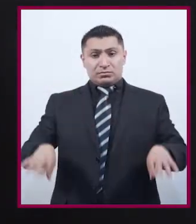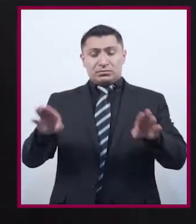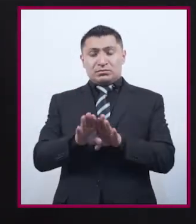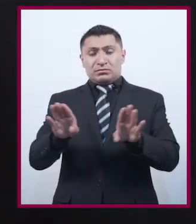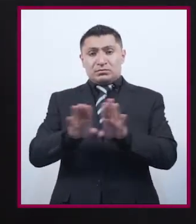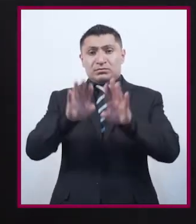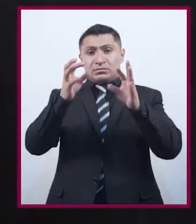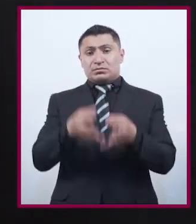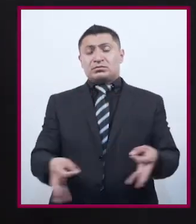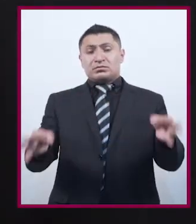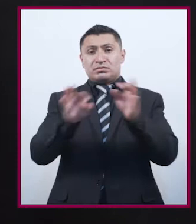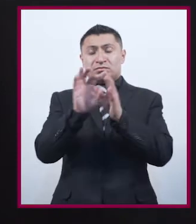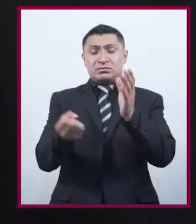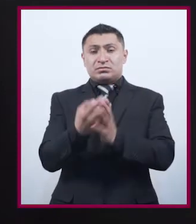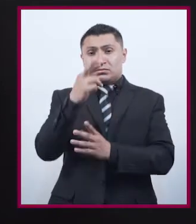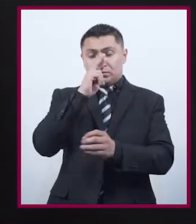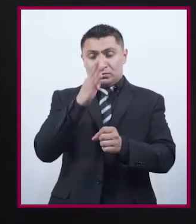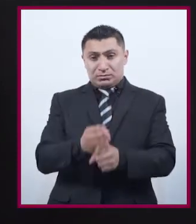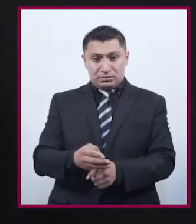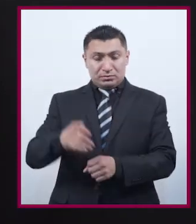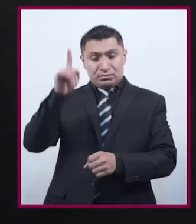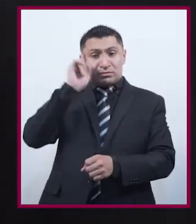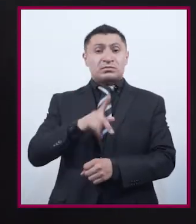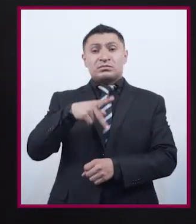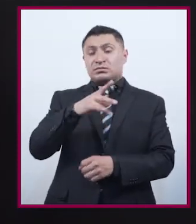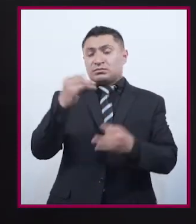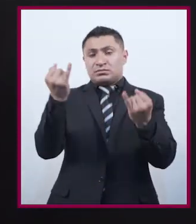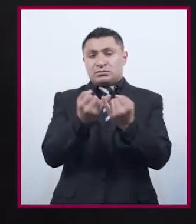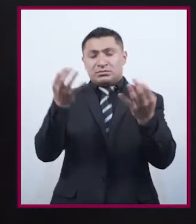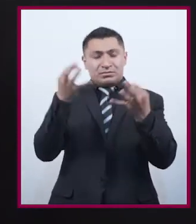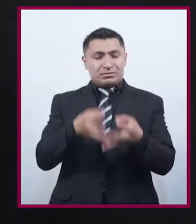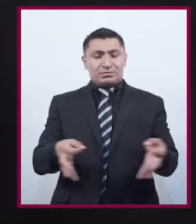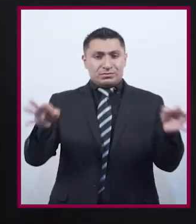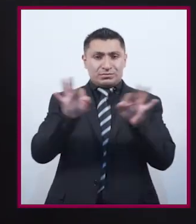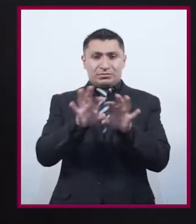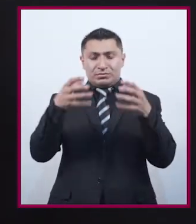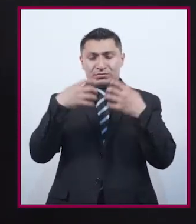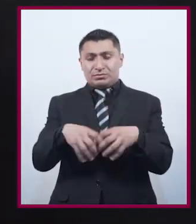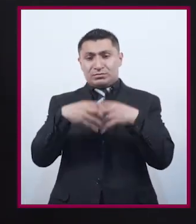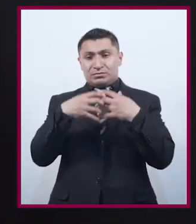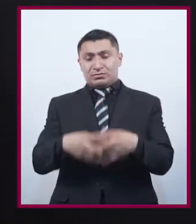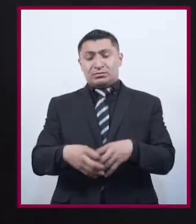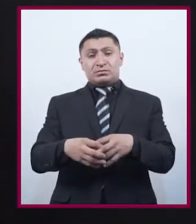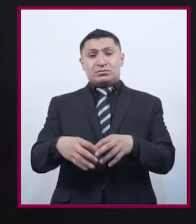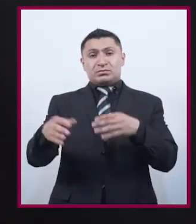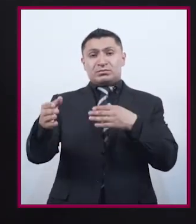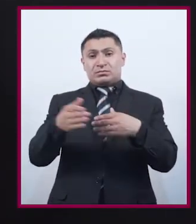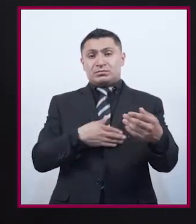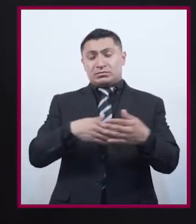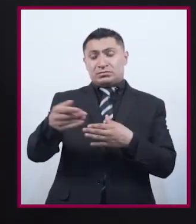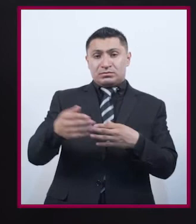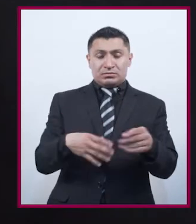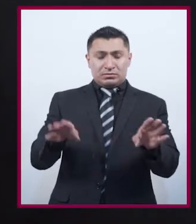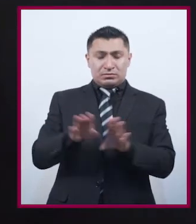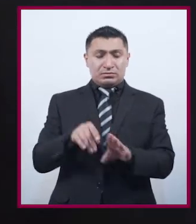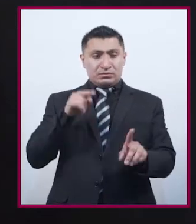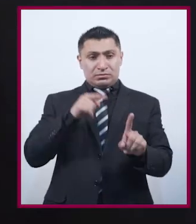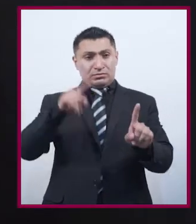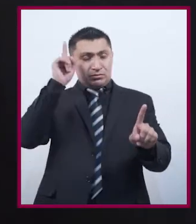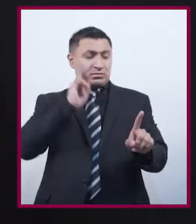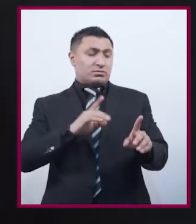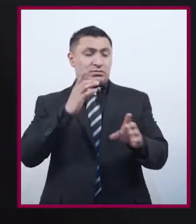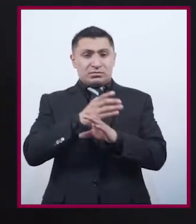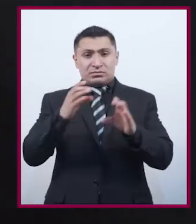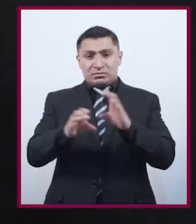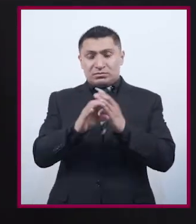se convierte en un símbolo de nuevo rol femenino, pero también, de forma paradójica, la industria de la moda comienza a estigmatizar a la